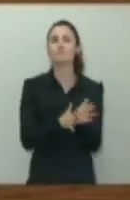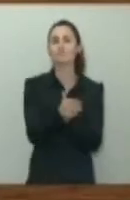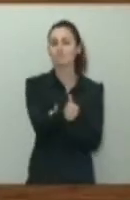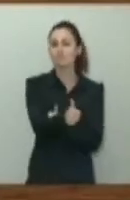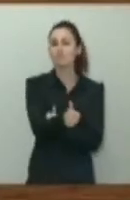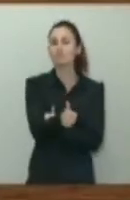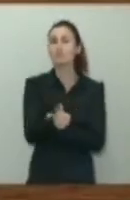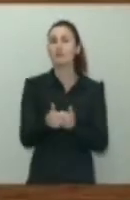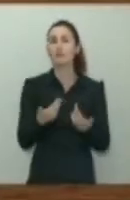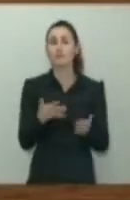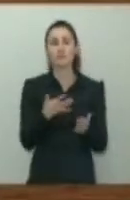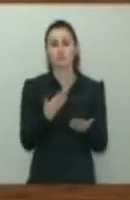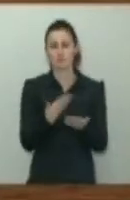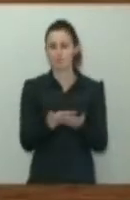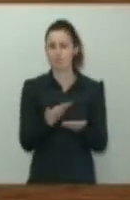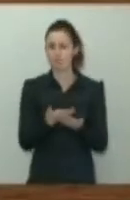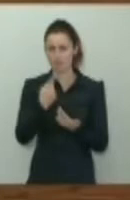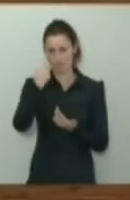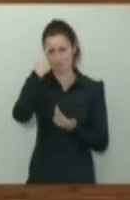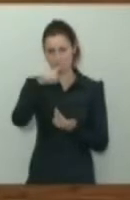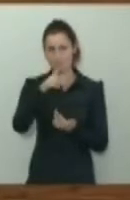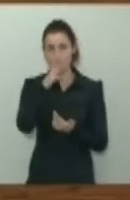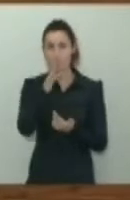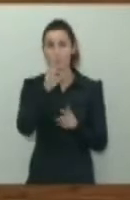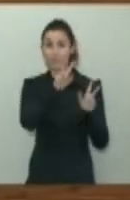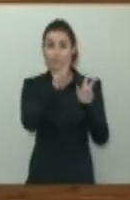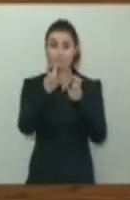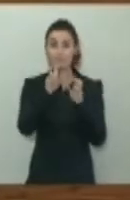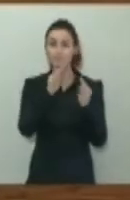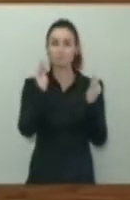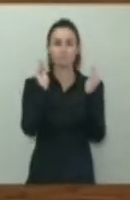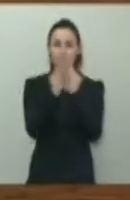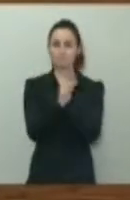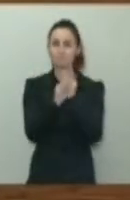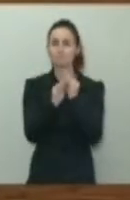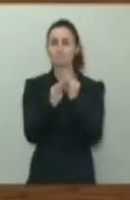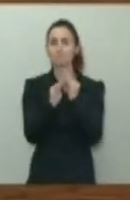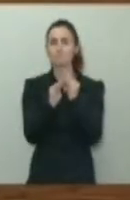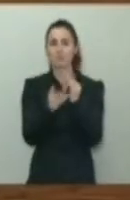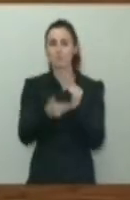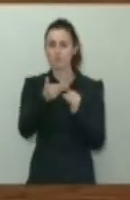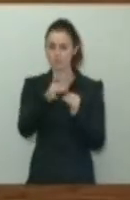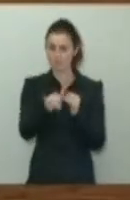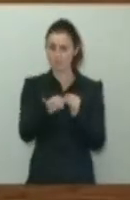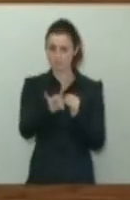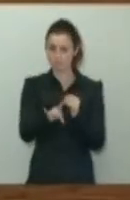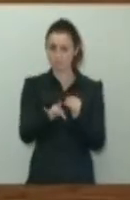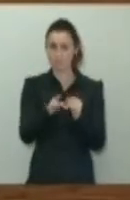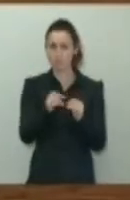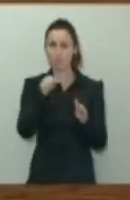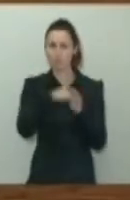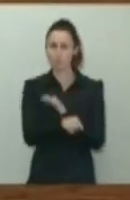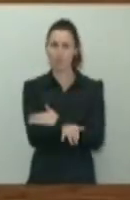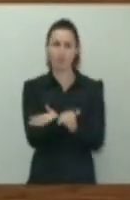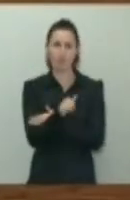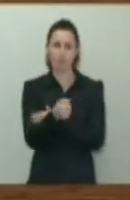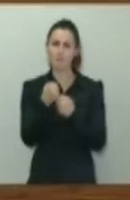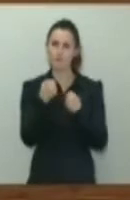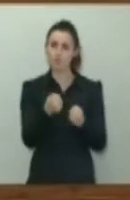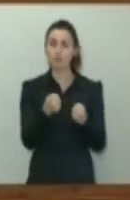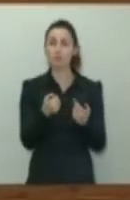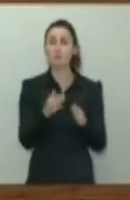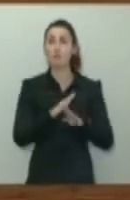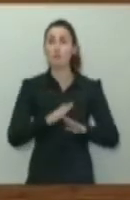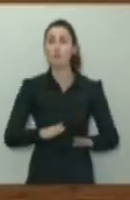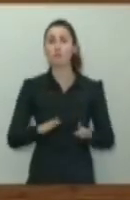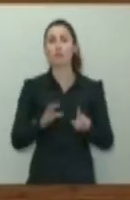eso presente, aquellas cuestiones que no compartimos, que son importantes también y algunas de calado, no constituyen, sin embargo,